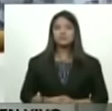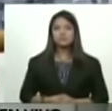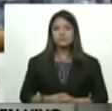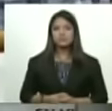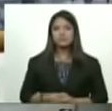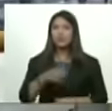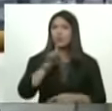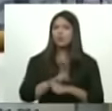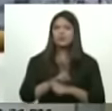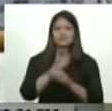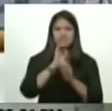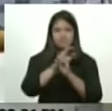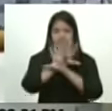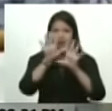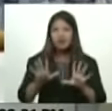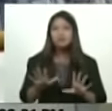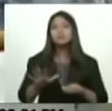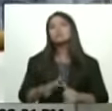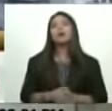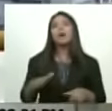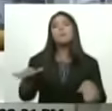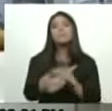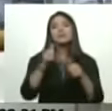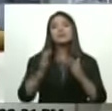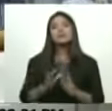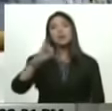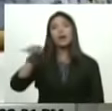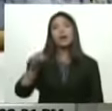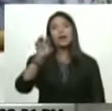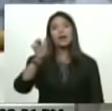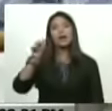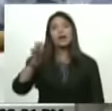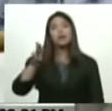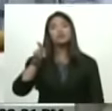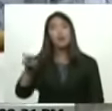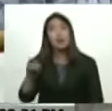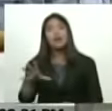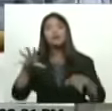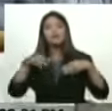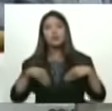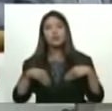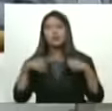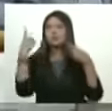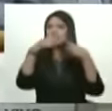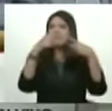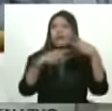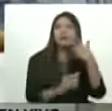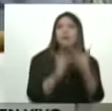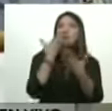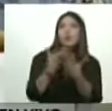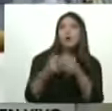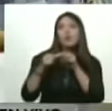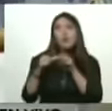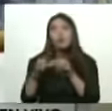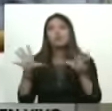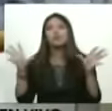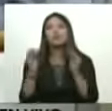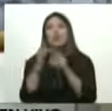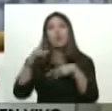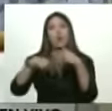única centralizada al ministro Jesús Farías para asumir estas propuestas y así continuar simplificando